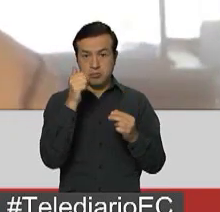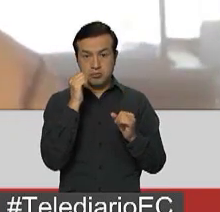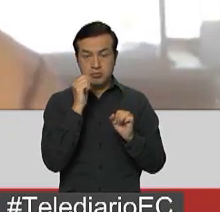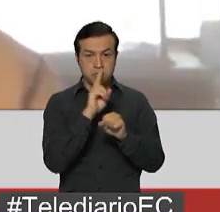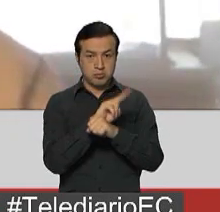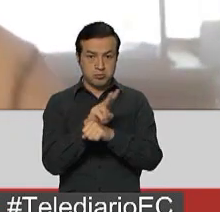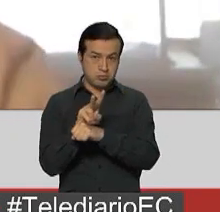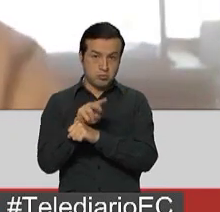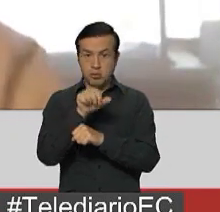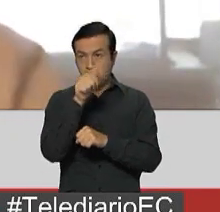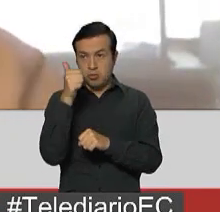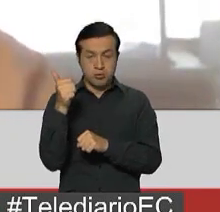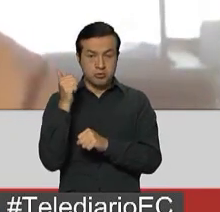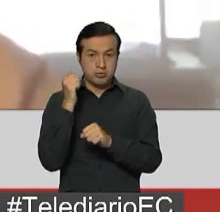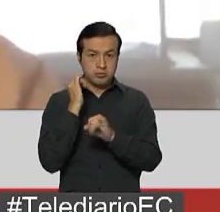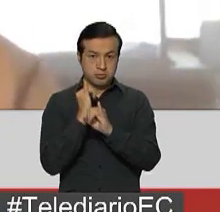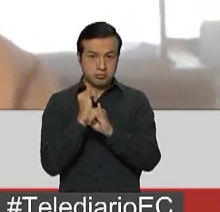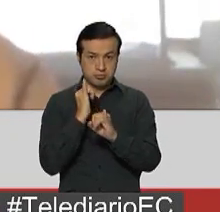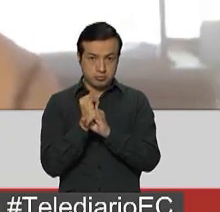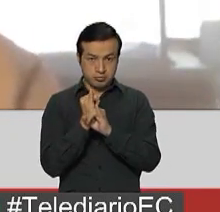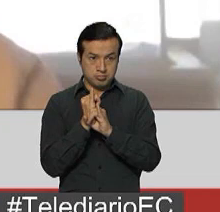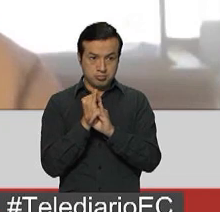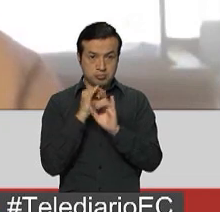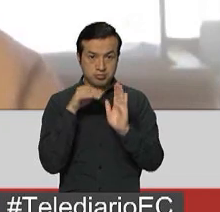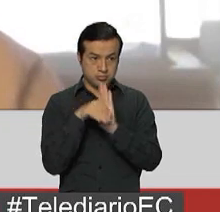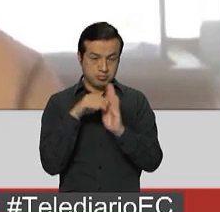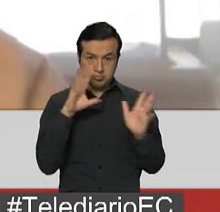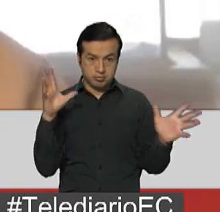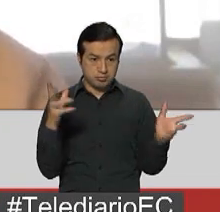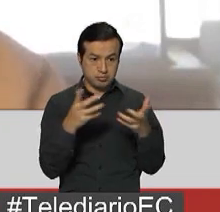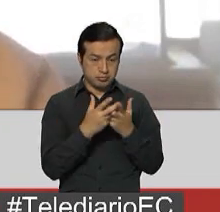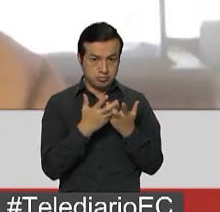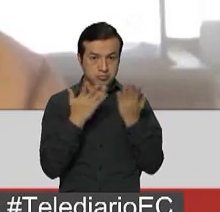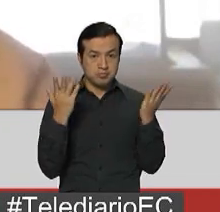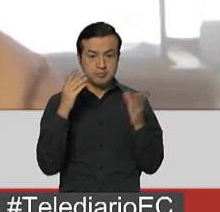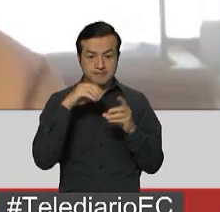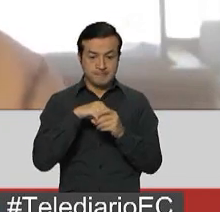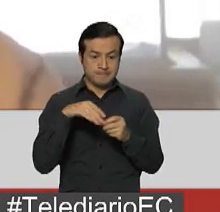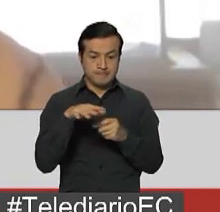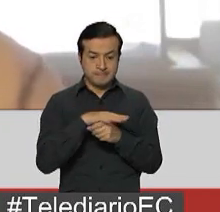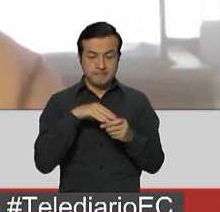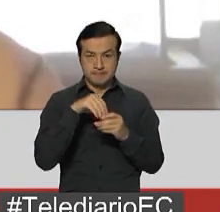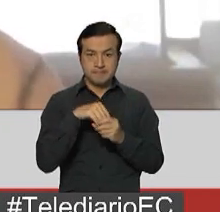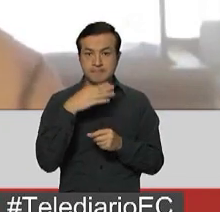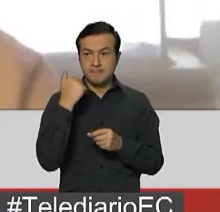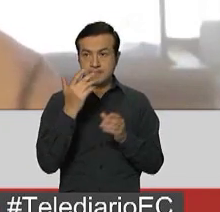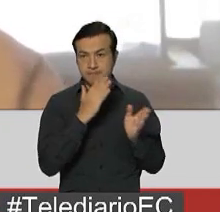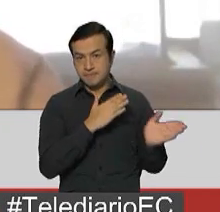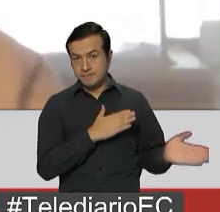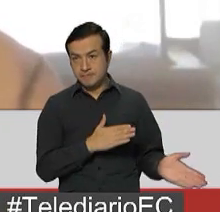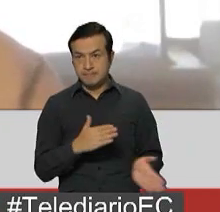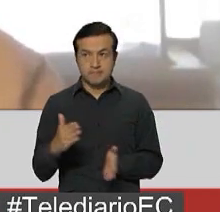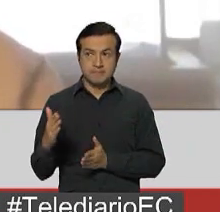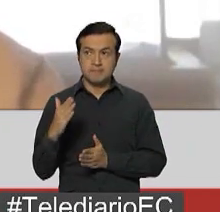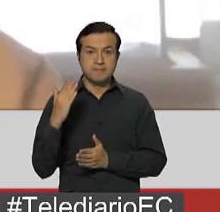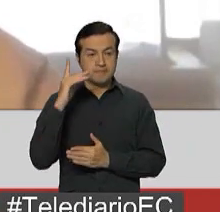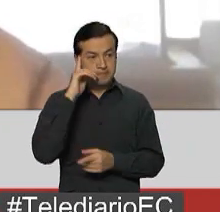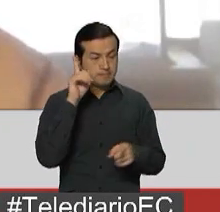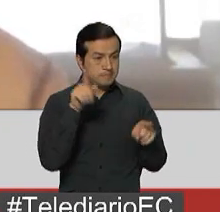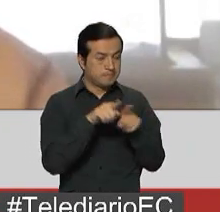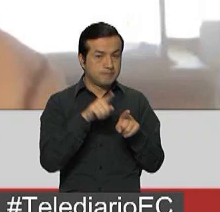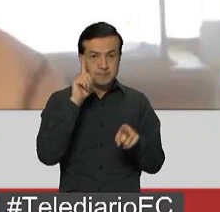que están alrededor del sector financiero entonces internamente hemos mejorado nosotros nuestros acuerdos